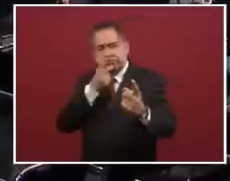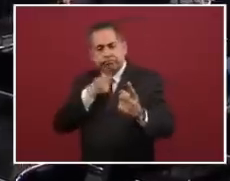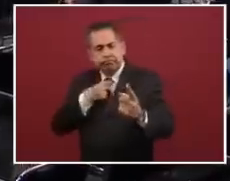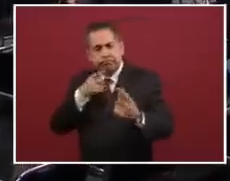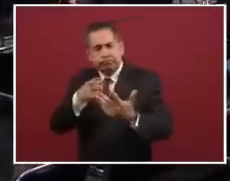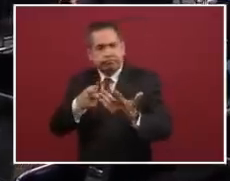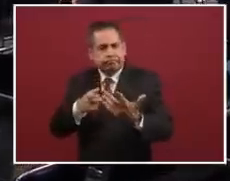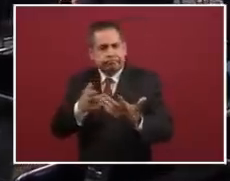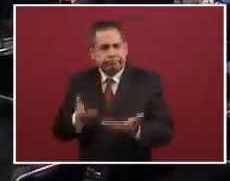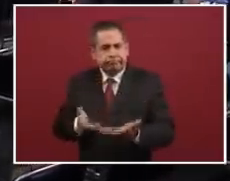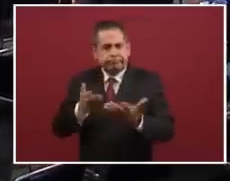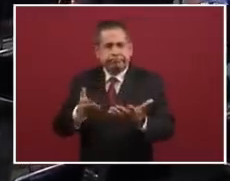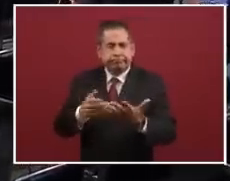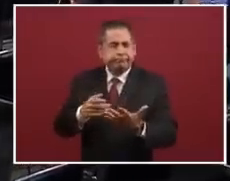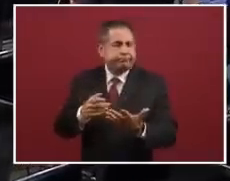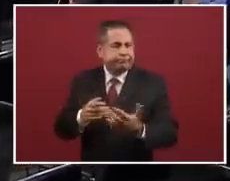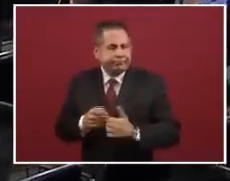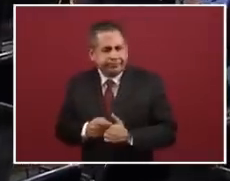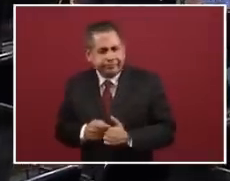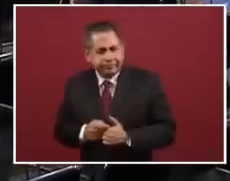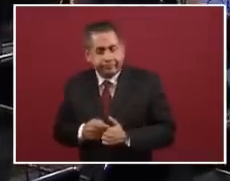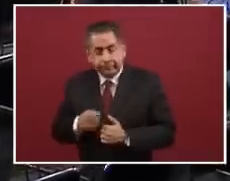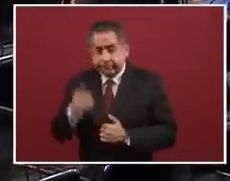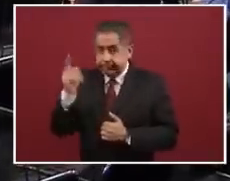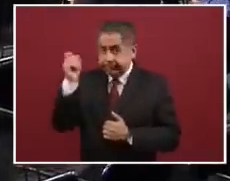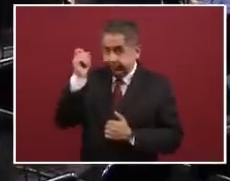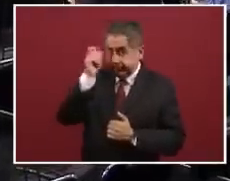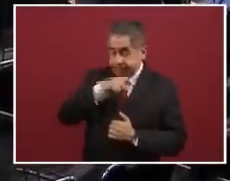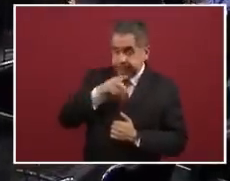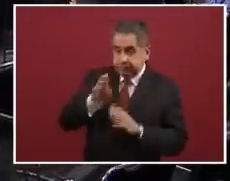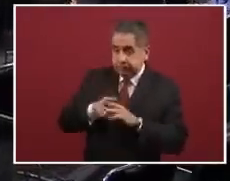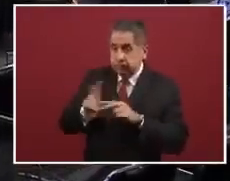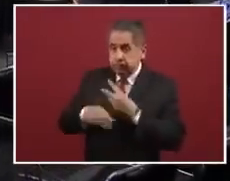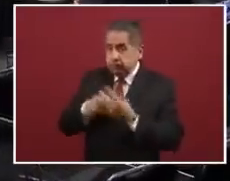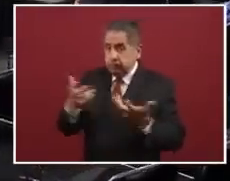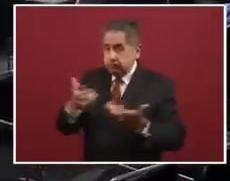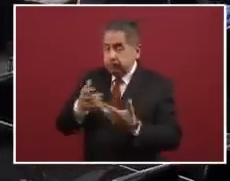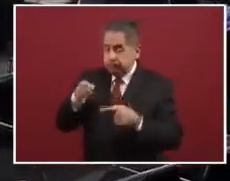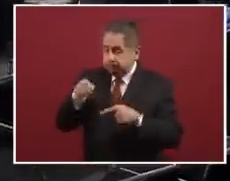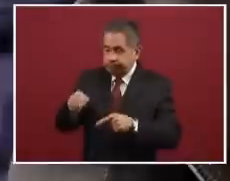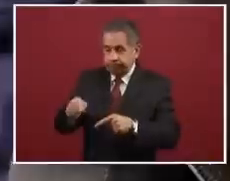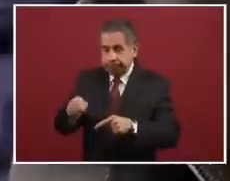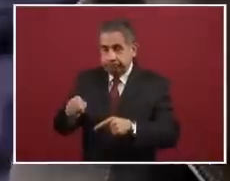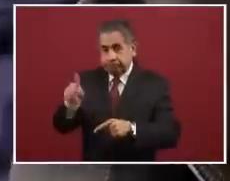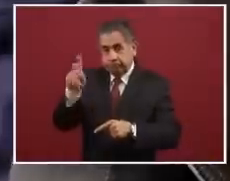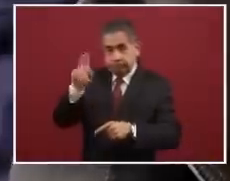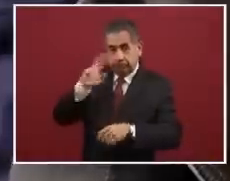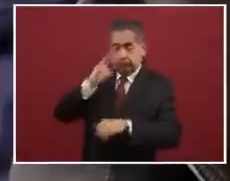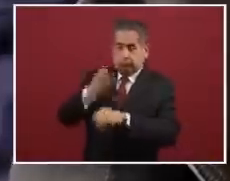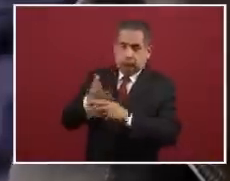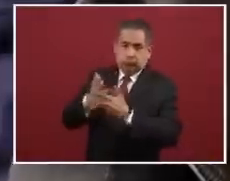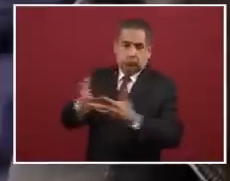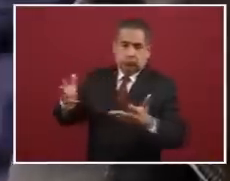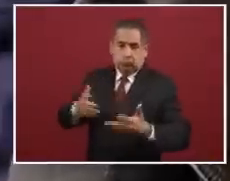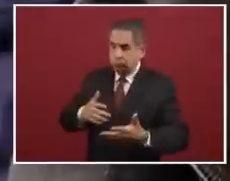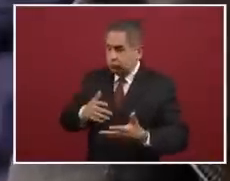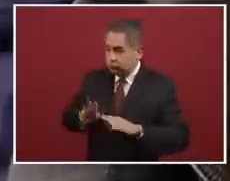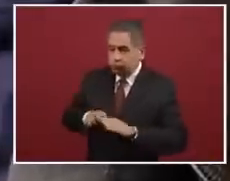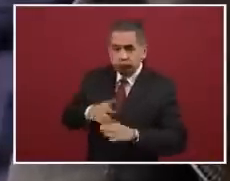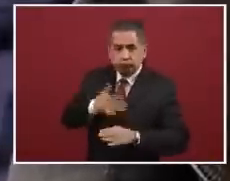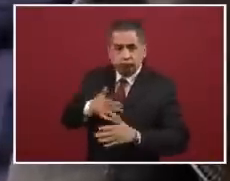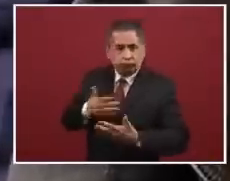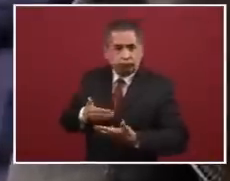que nos están planteando aquí, es uno de los más grandes que hemos visto en términos de humanitarios.